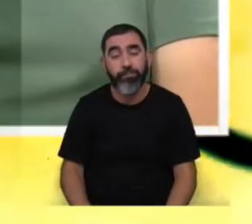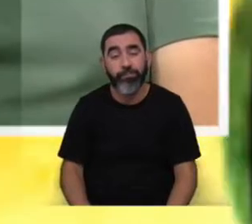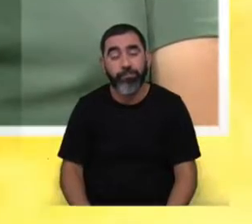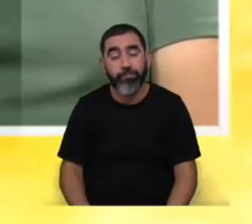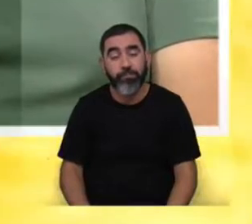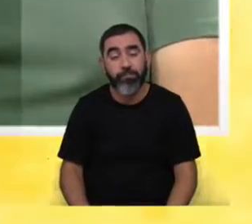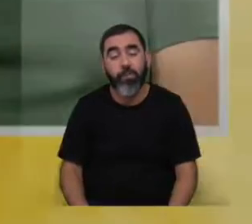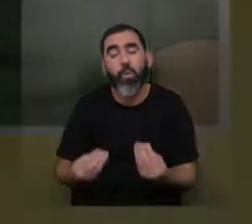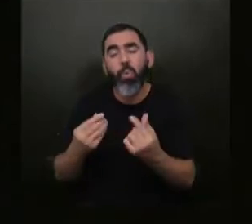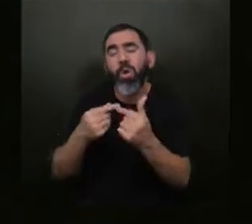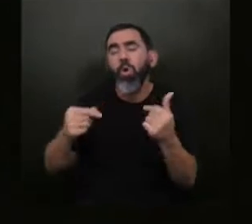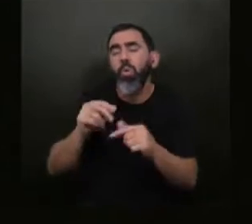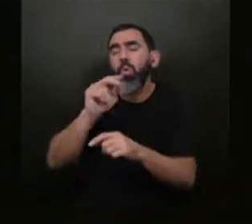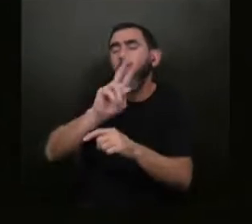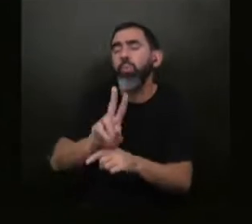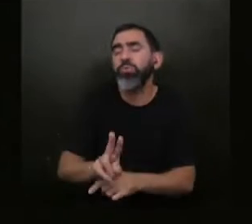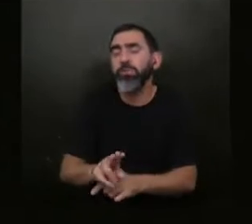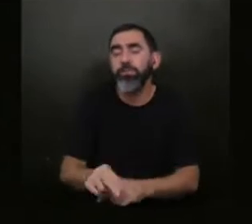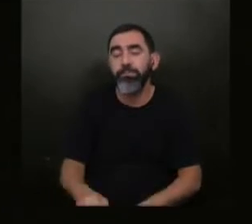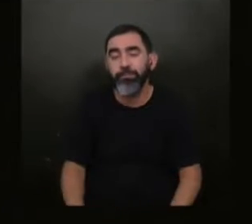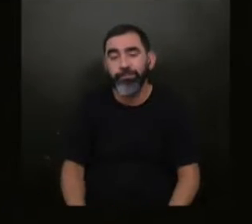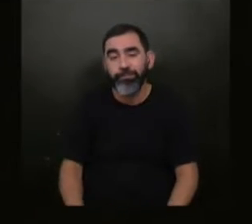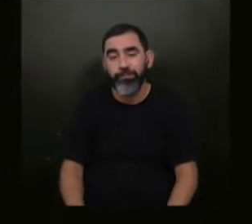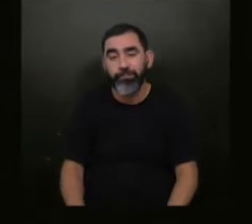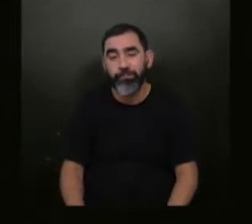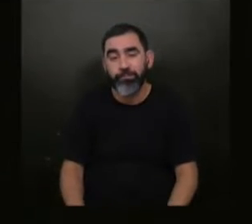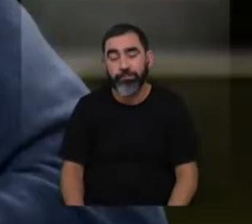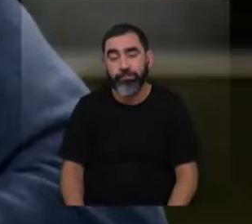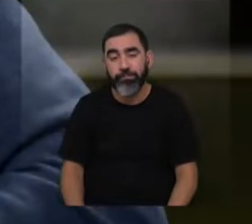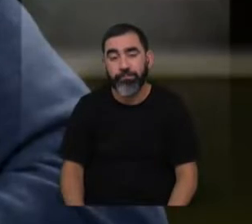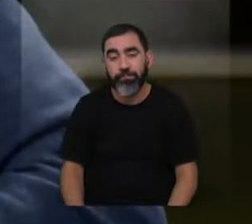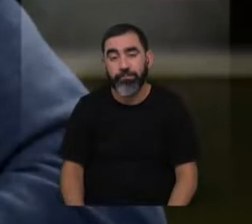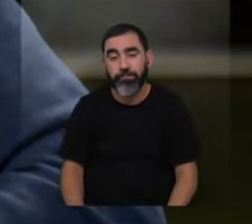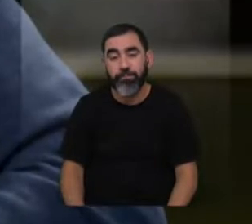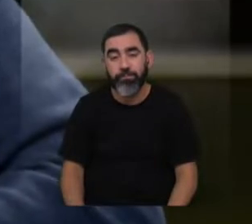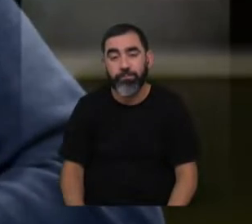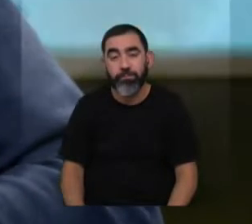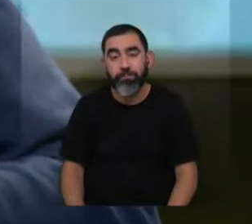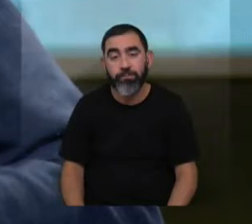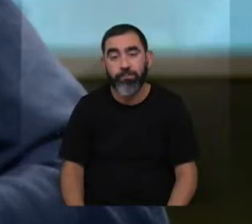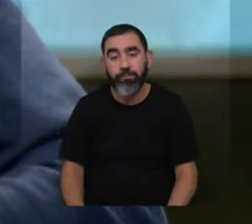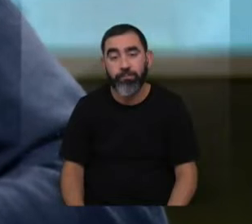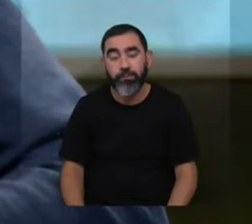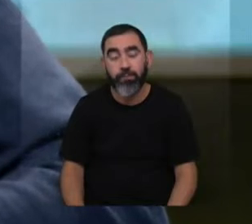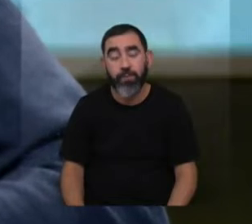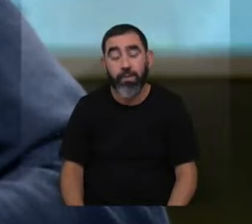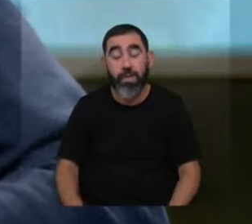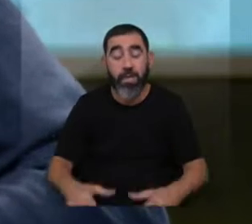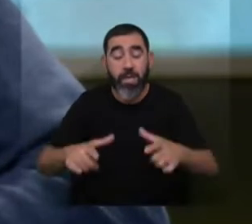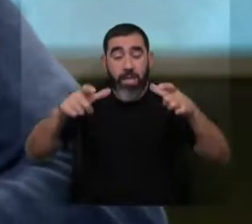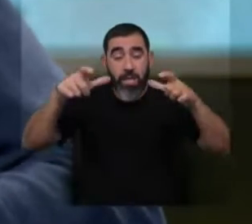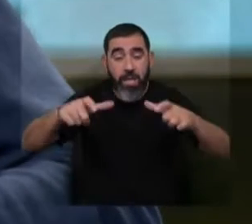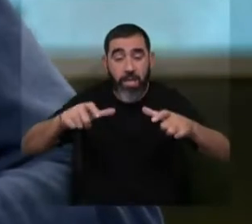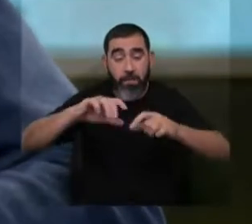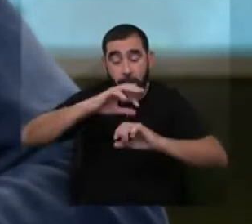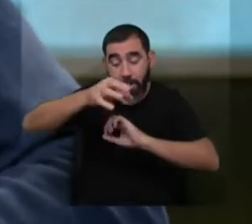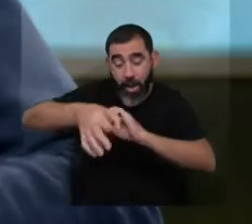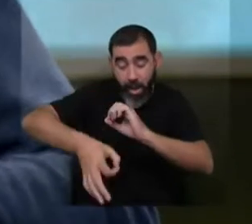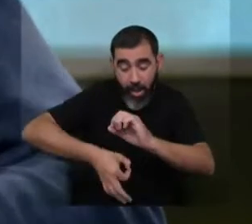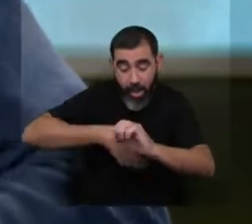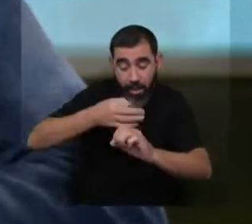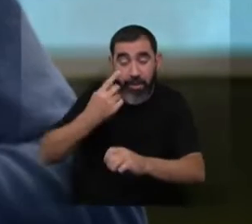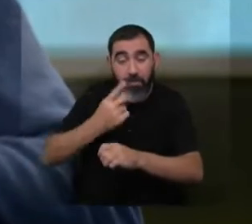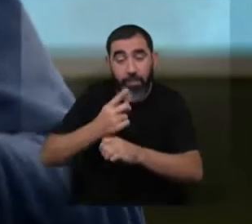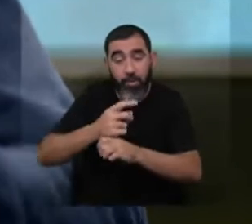¿qué herramientas se usan? Bueno, generalmente lo que hacemos es, con imágenes satelitales, tratar de